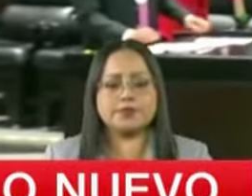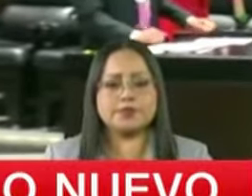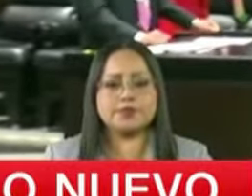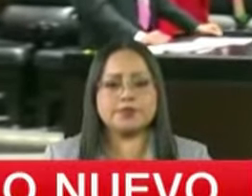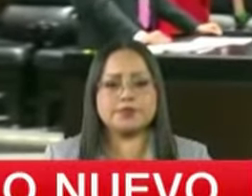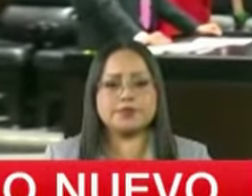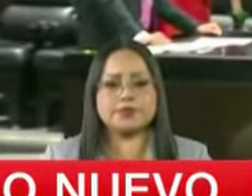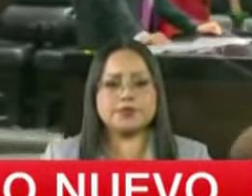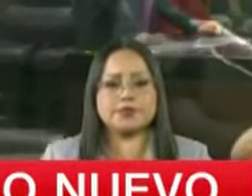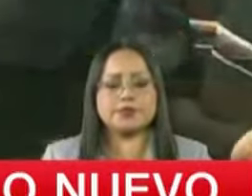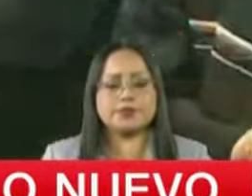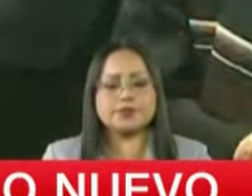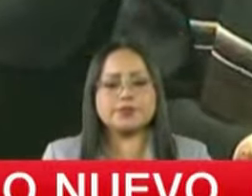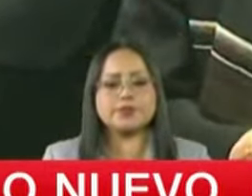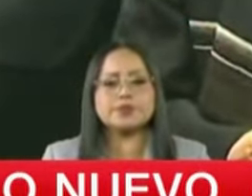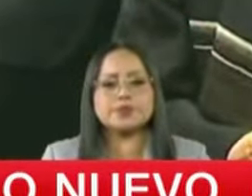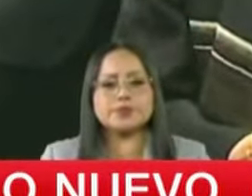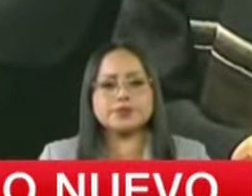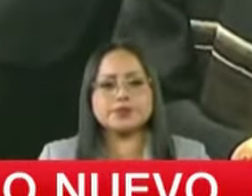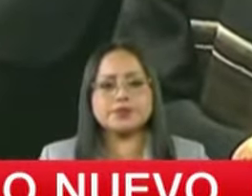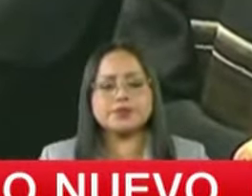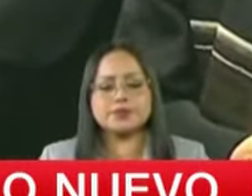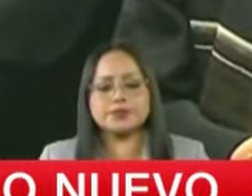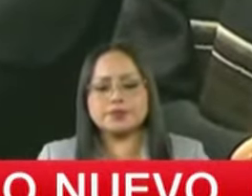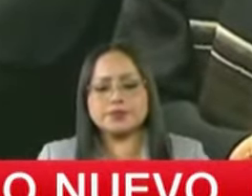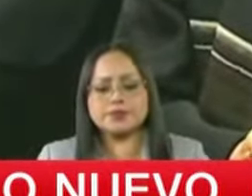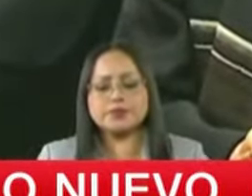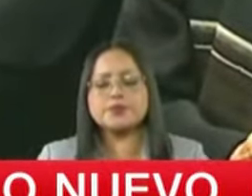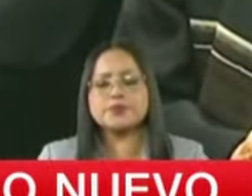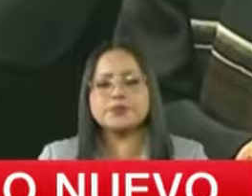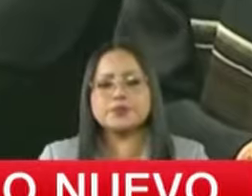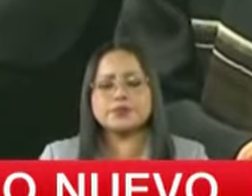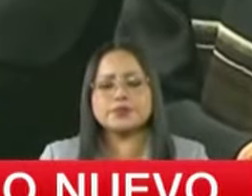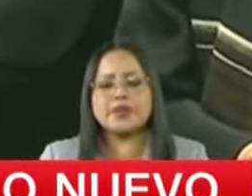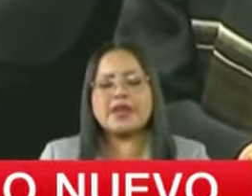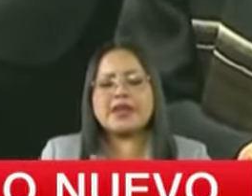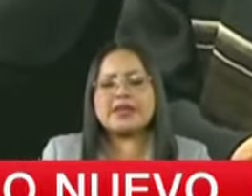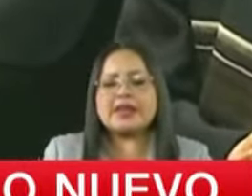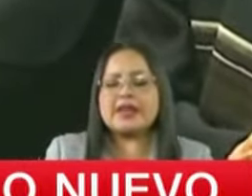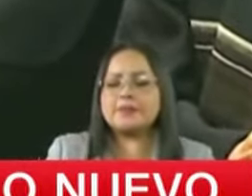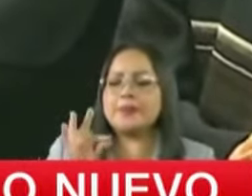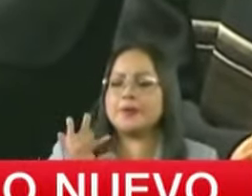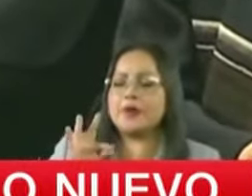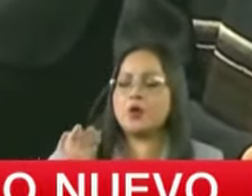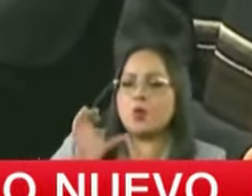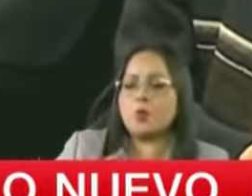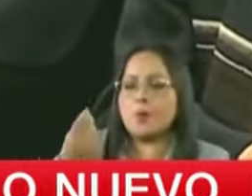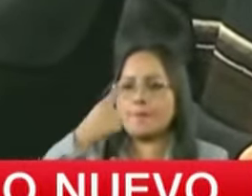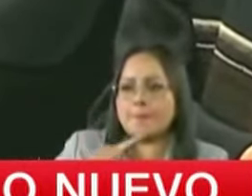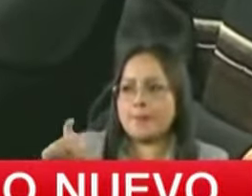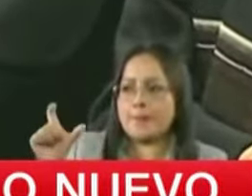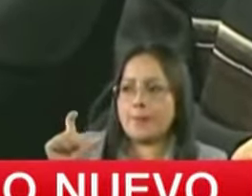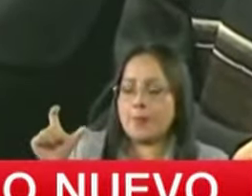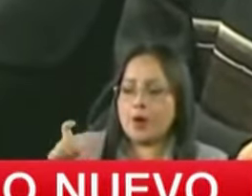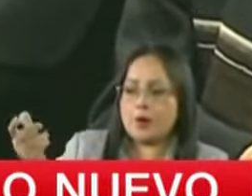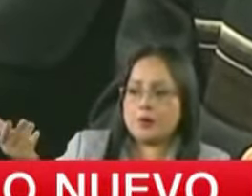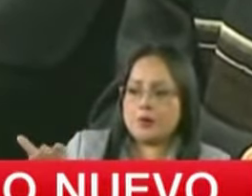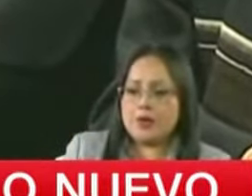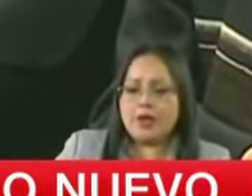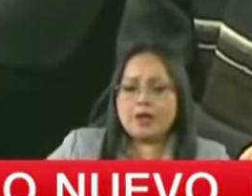de aquí a la próxima hora y media, dos horas, mientras llega la Andrés Manuel López Obrador y Claudia Sheinbaum a